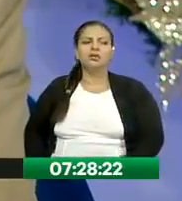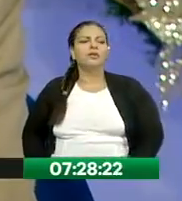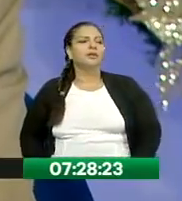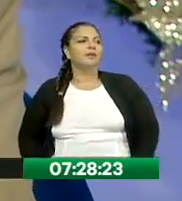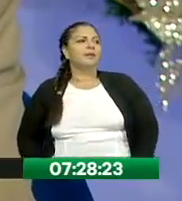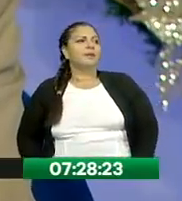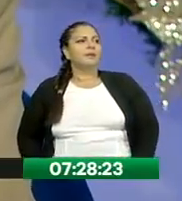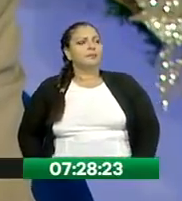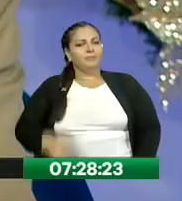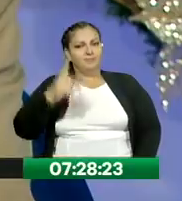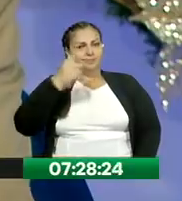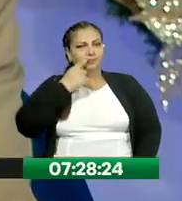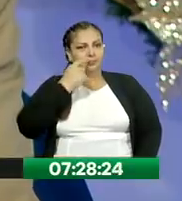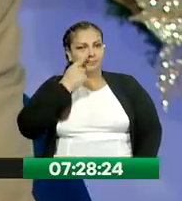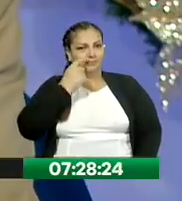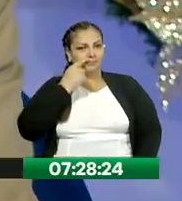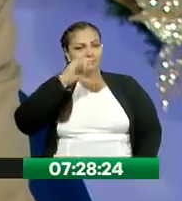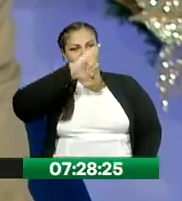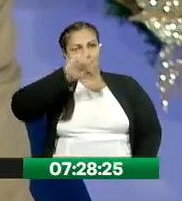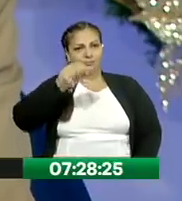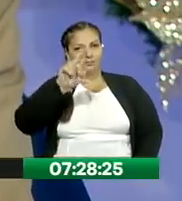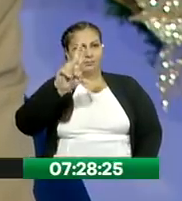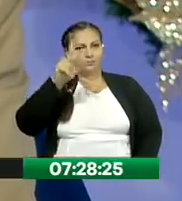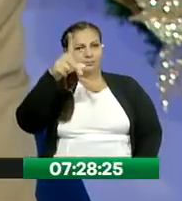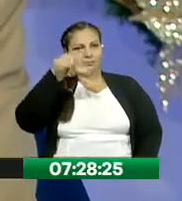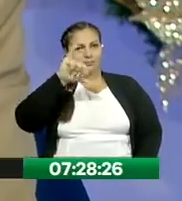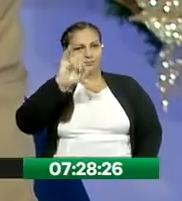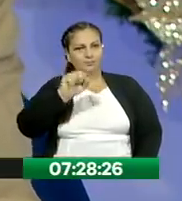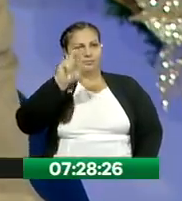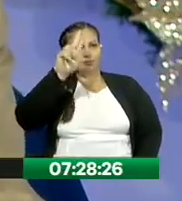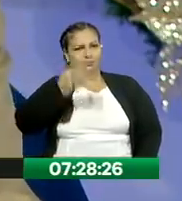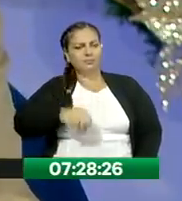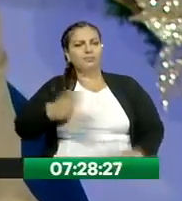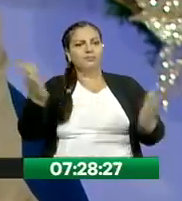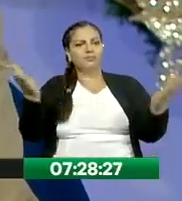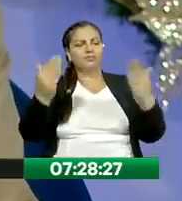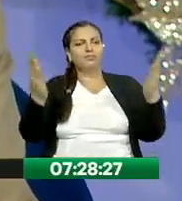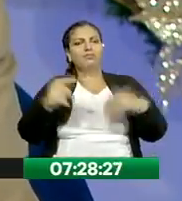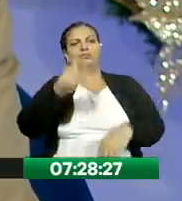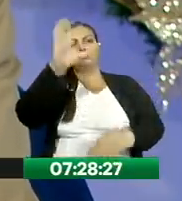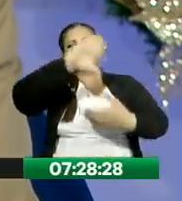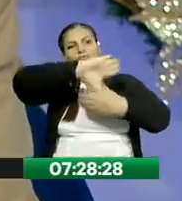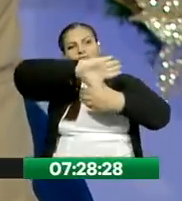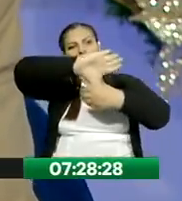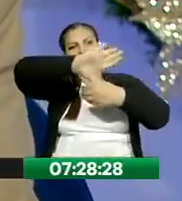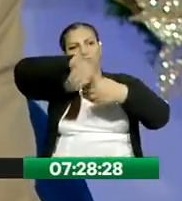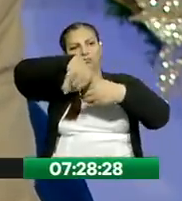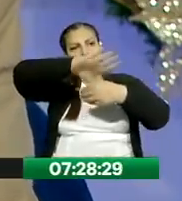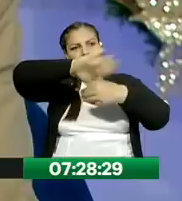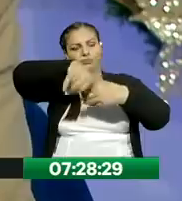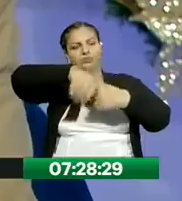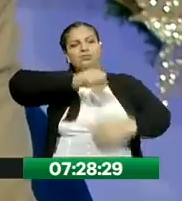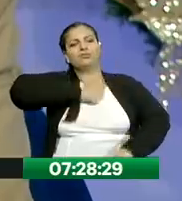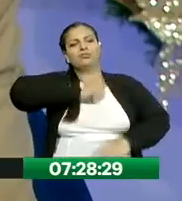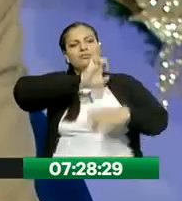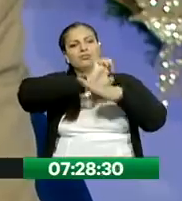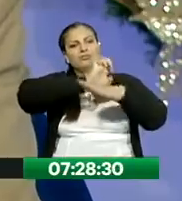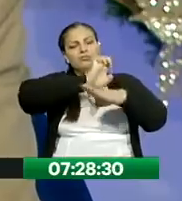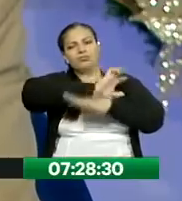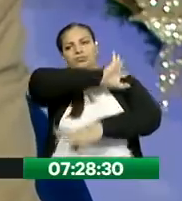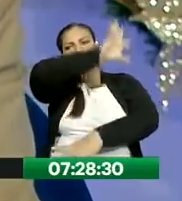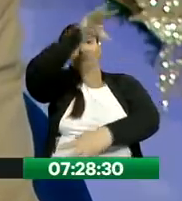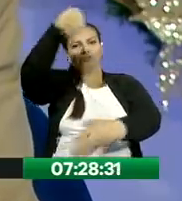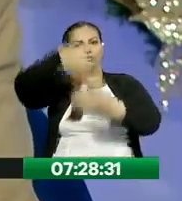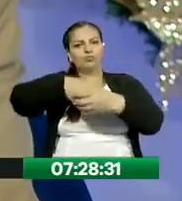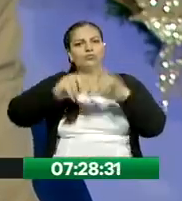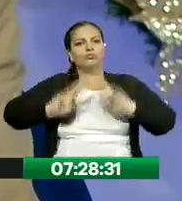de Assange, que ya demasiado tiempo ha permanecido en la embajada, demasiado dinero le ha costado a los ecuatorianos y